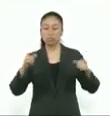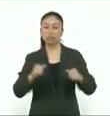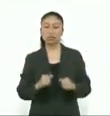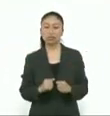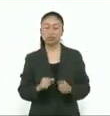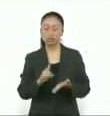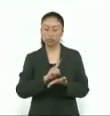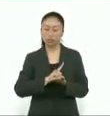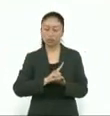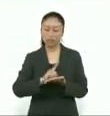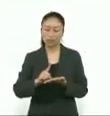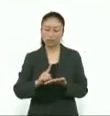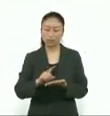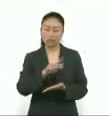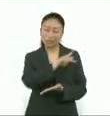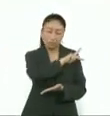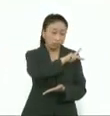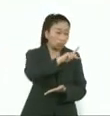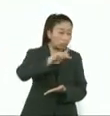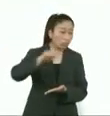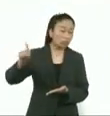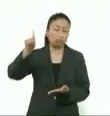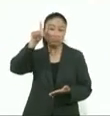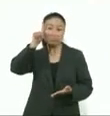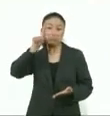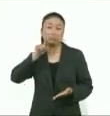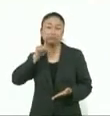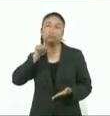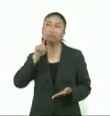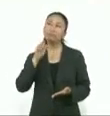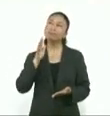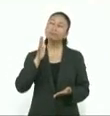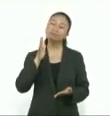los derechos de todas las mujeres.